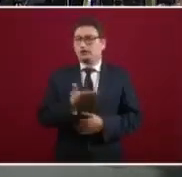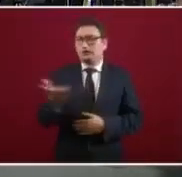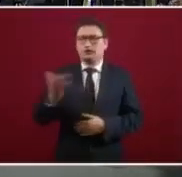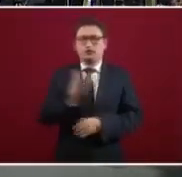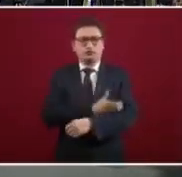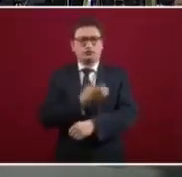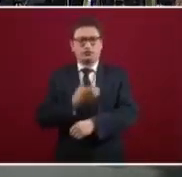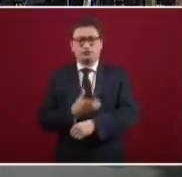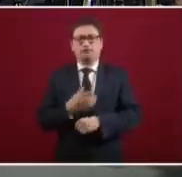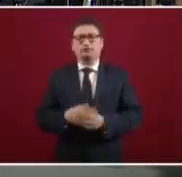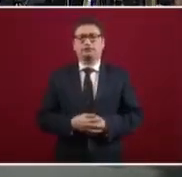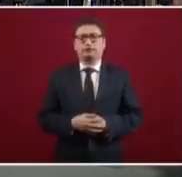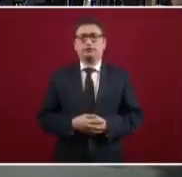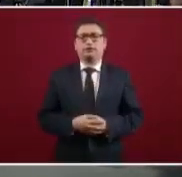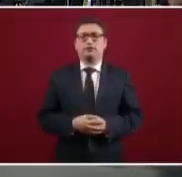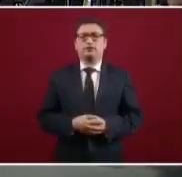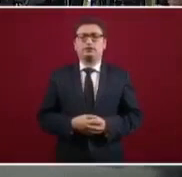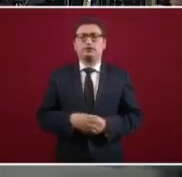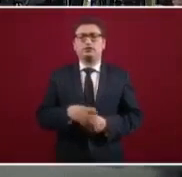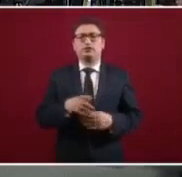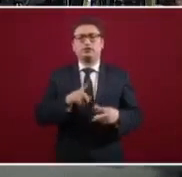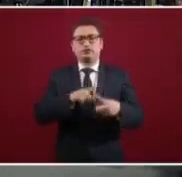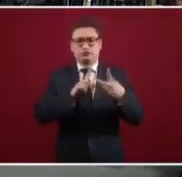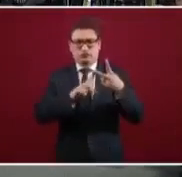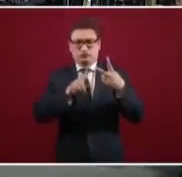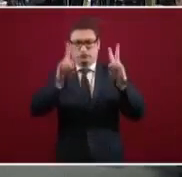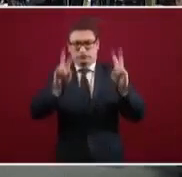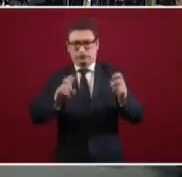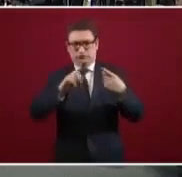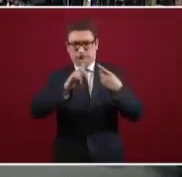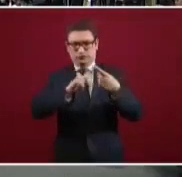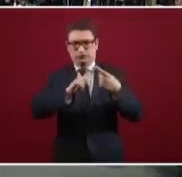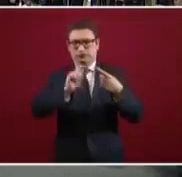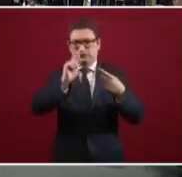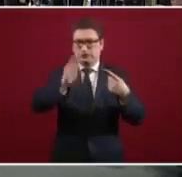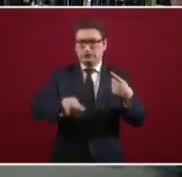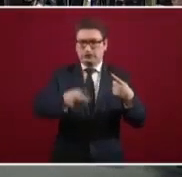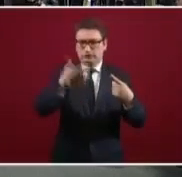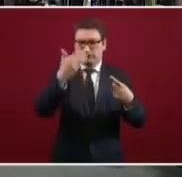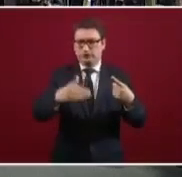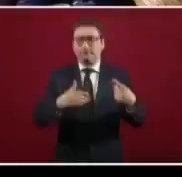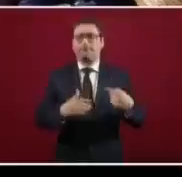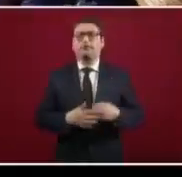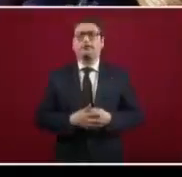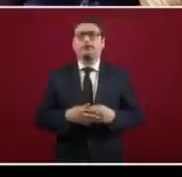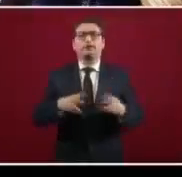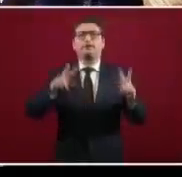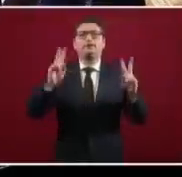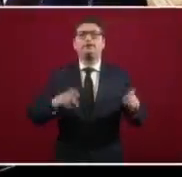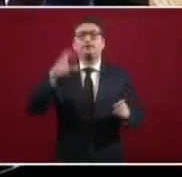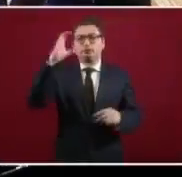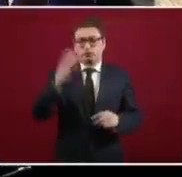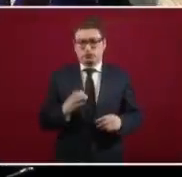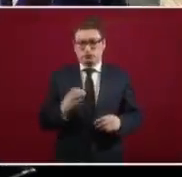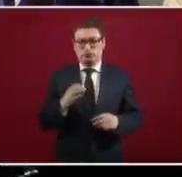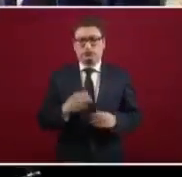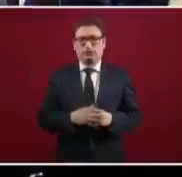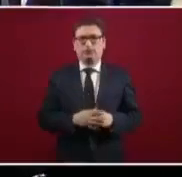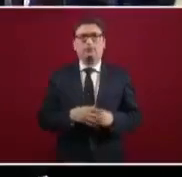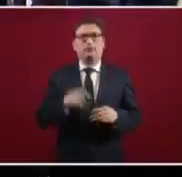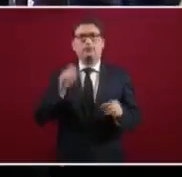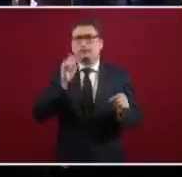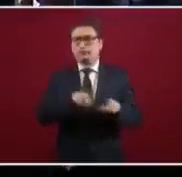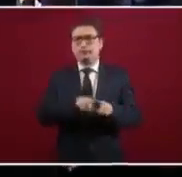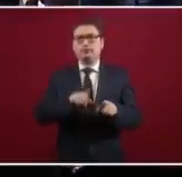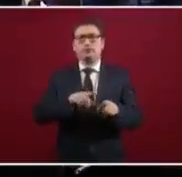compañeros señor dos temas quiero tratar uno tiene que ver con este tema de culiacán son